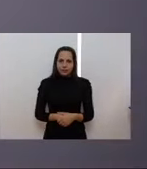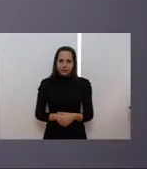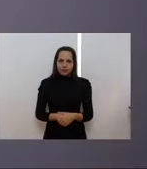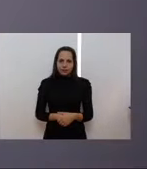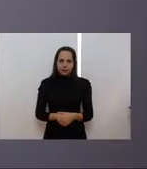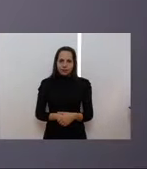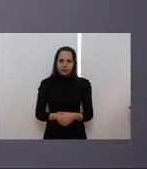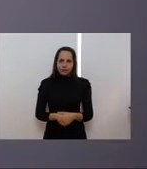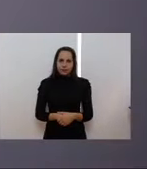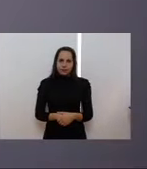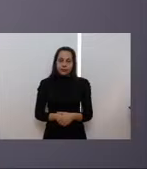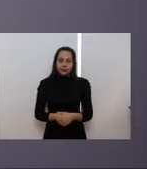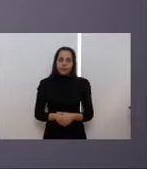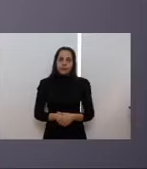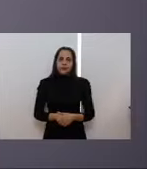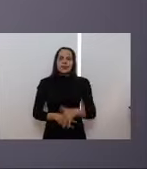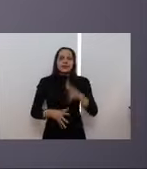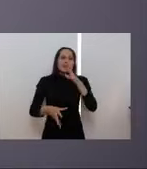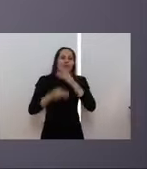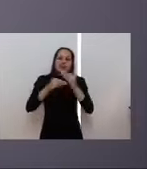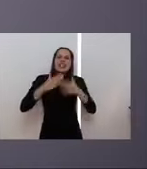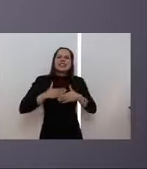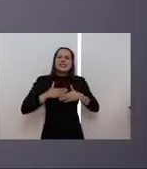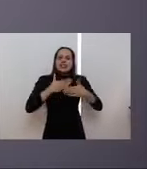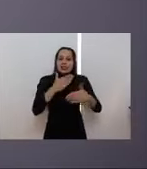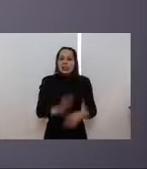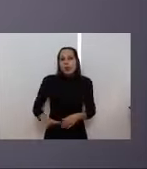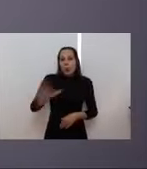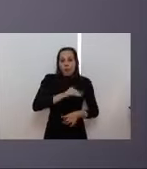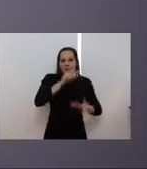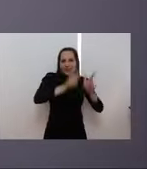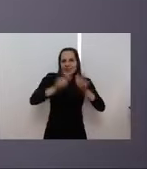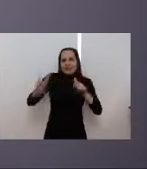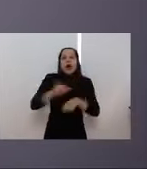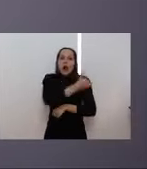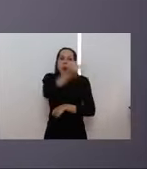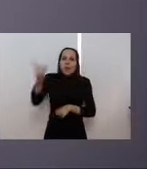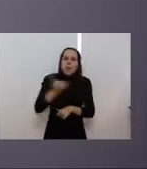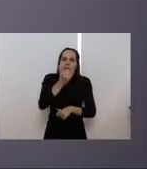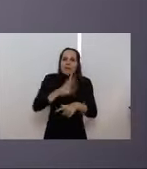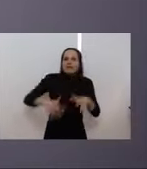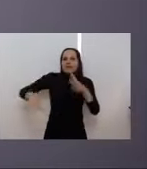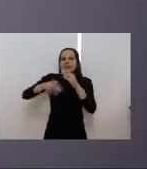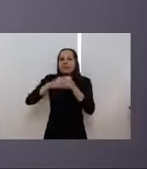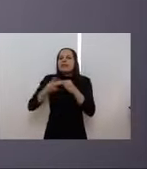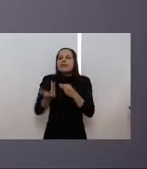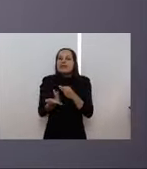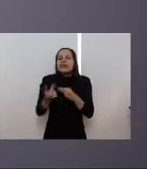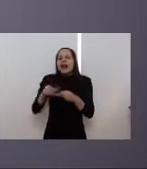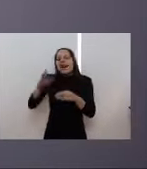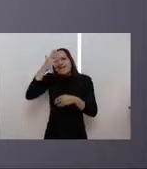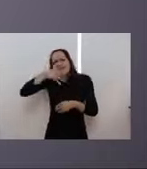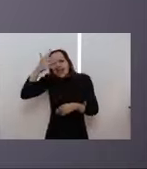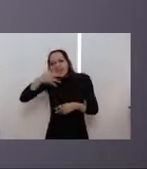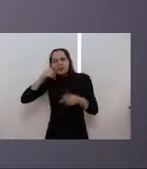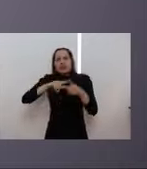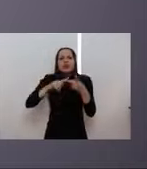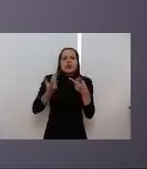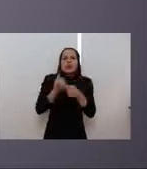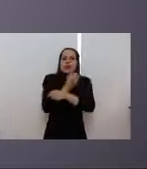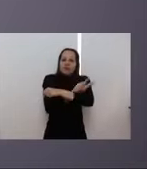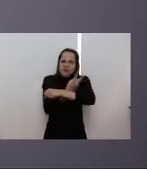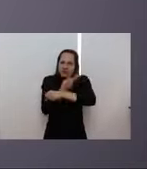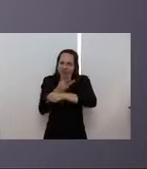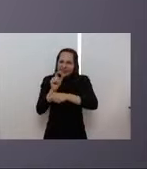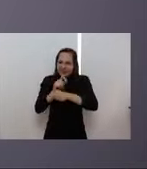quiero saludar además a todos esos usuarios que se conectan con nosotros a través de nuestro facebook a través de nuestra página web y quiero